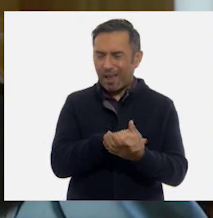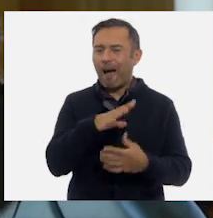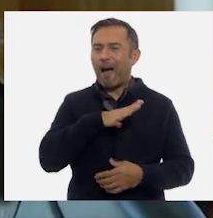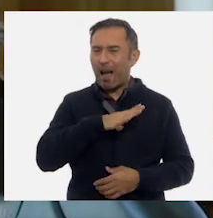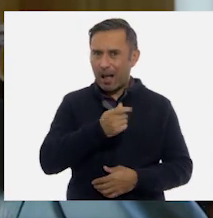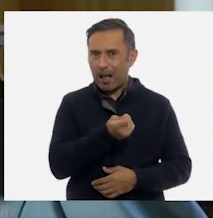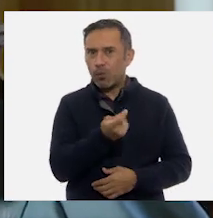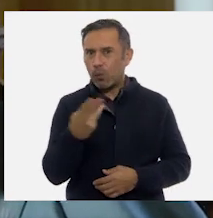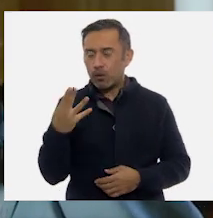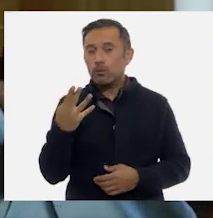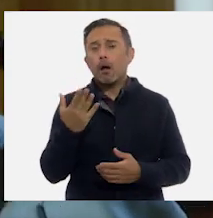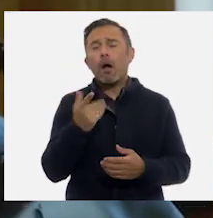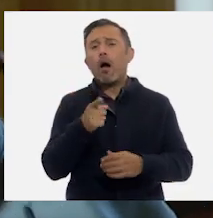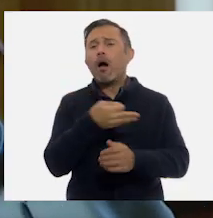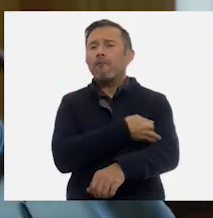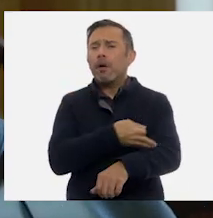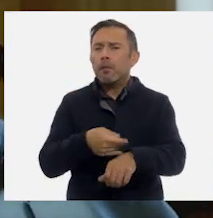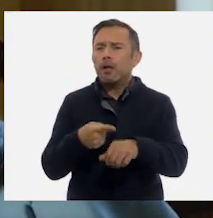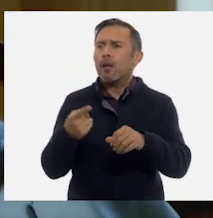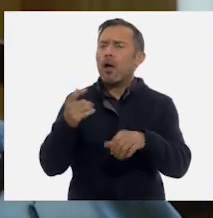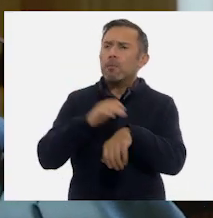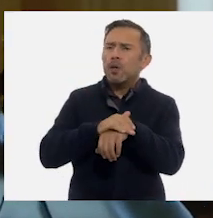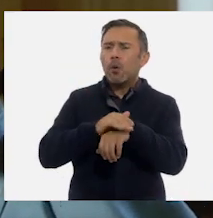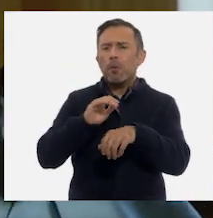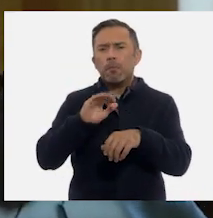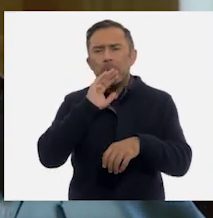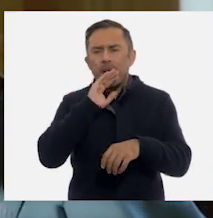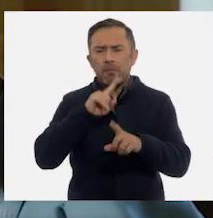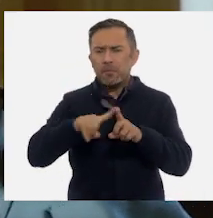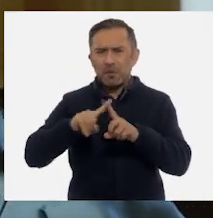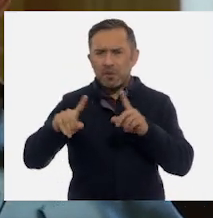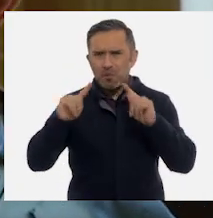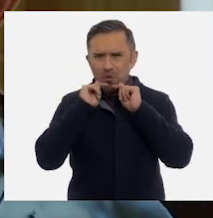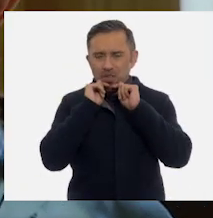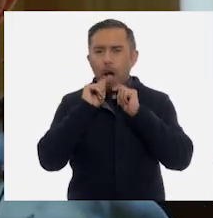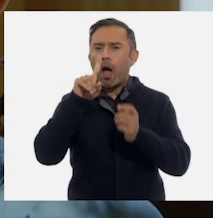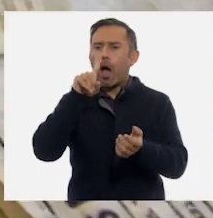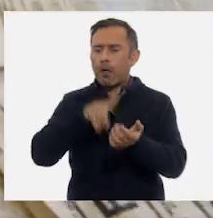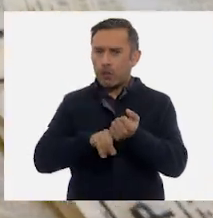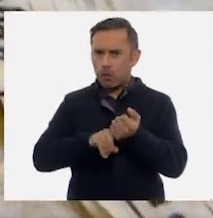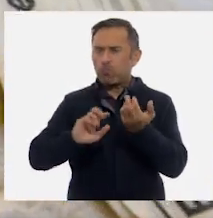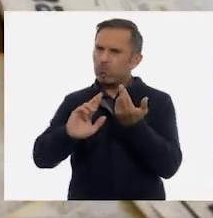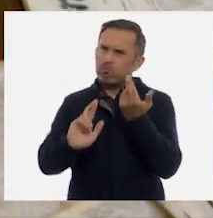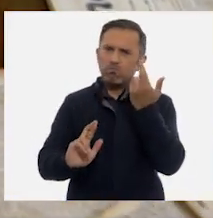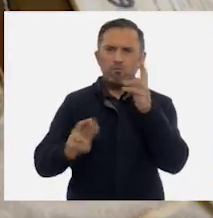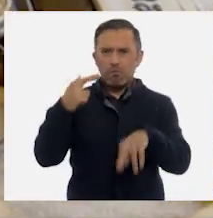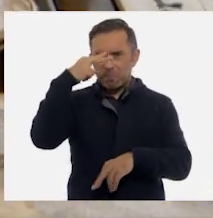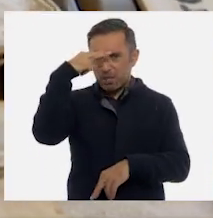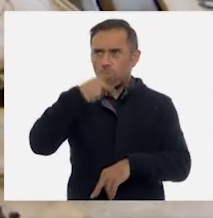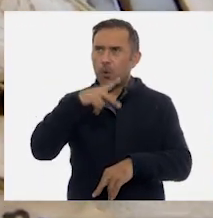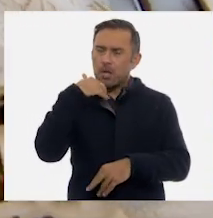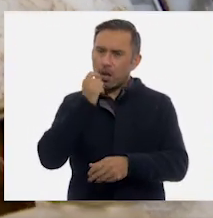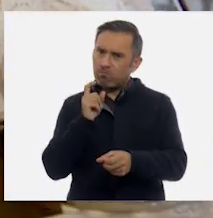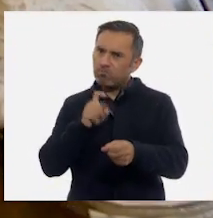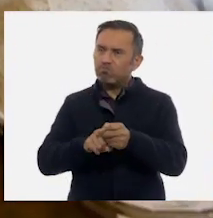independientemente de sus lazos familiares y aún en contra de ellos, decidieron luchar por la revolución.